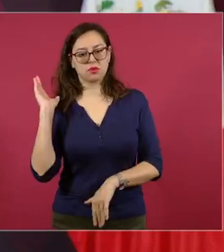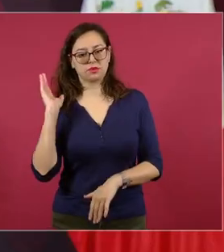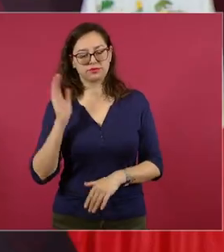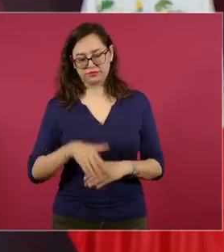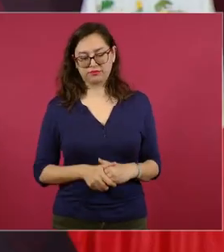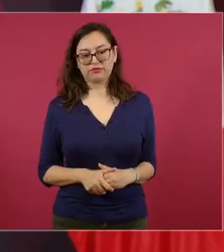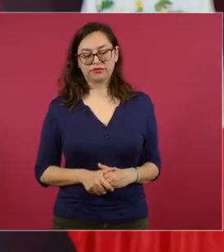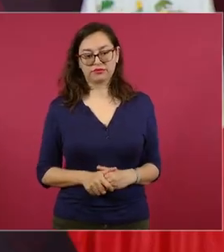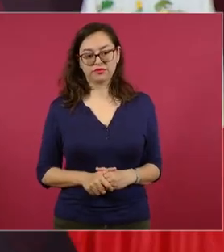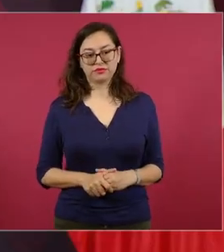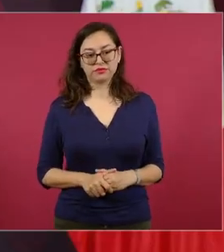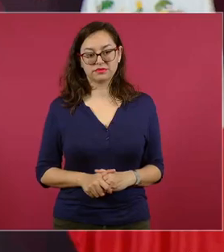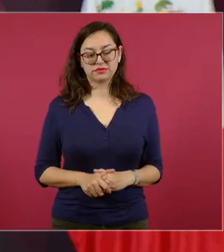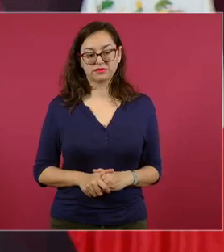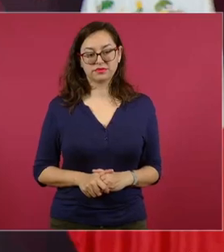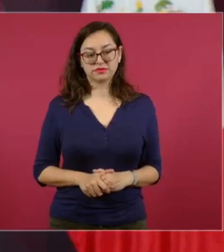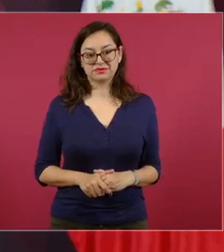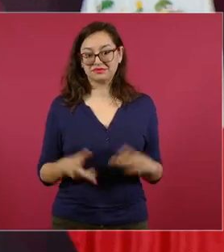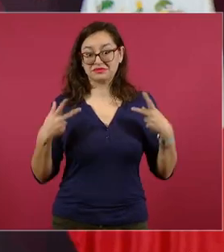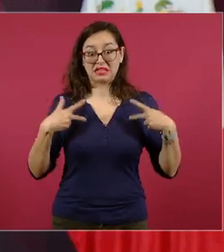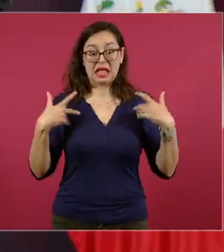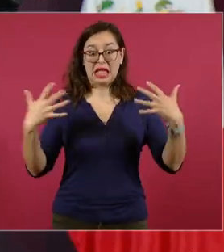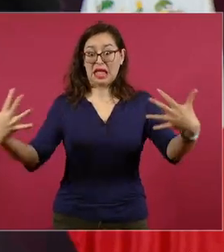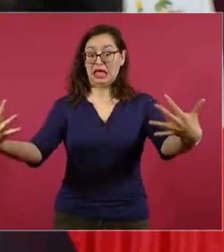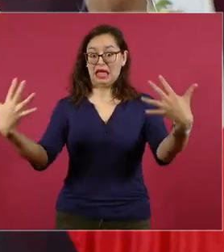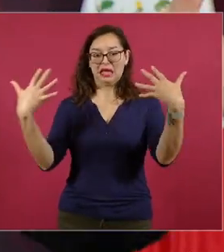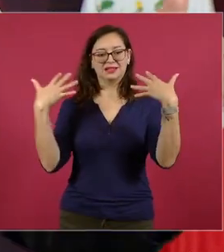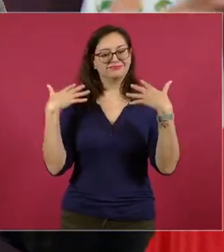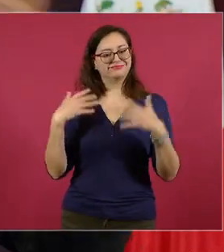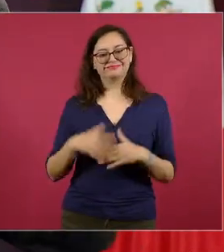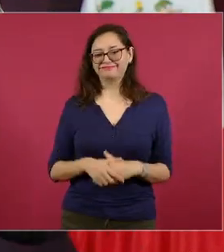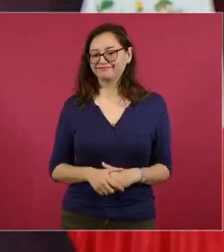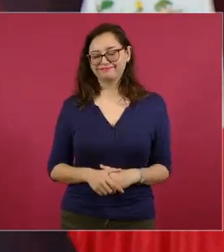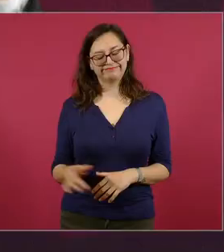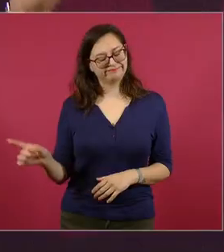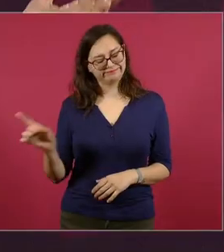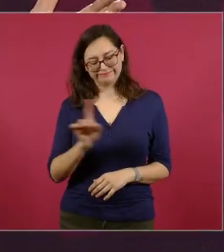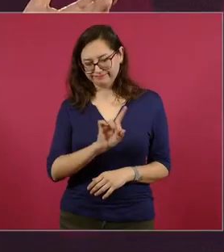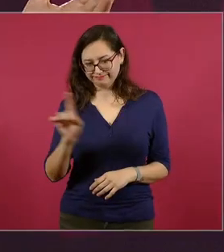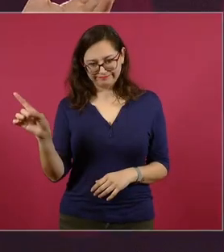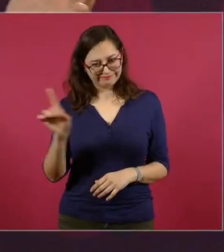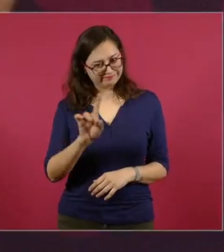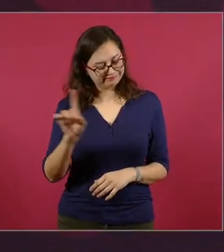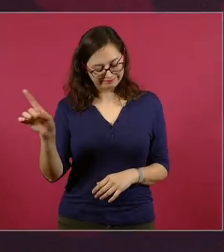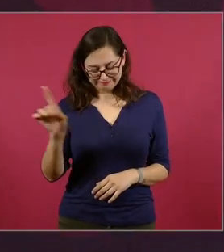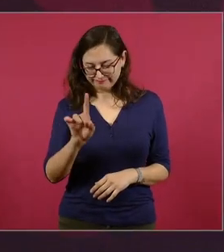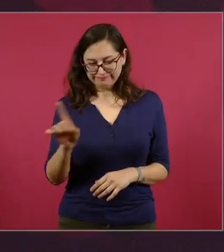Para que no estén esperando, pues no llegó, no.